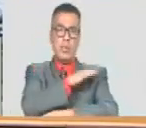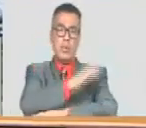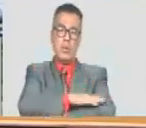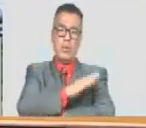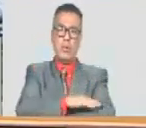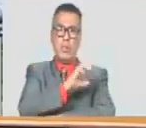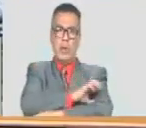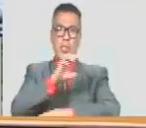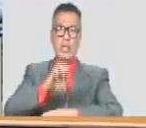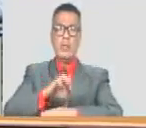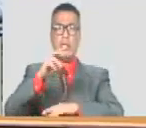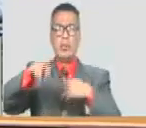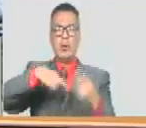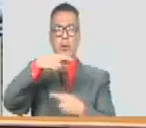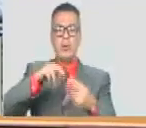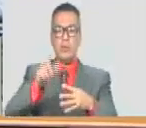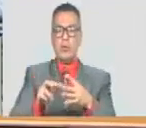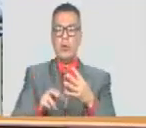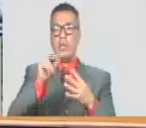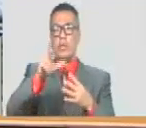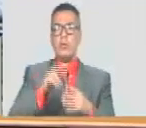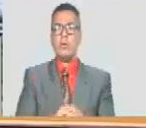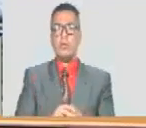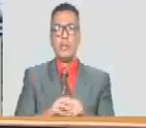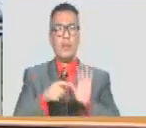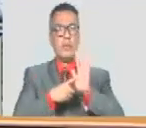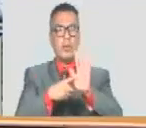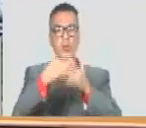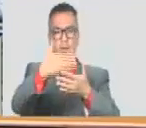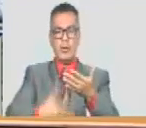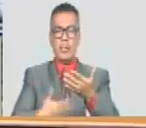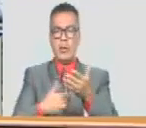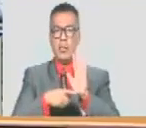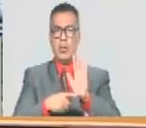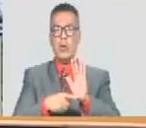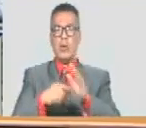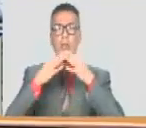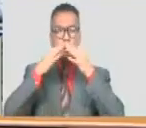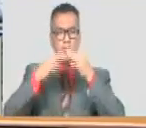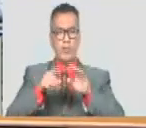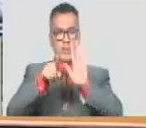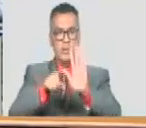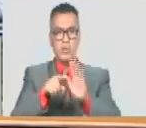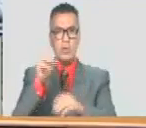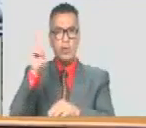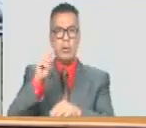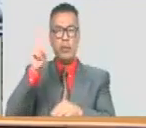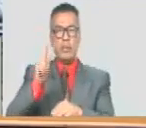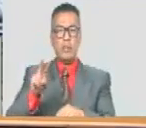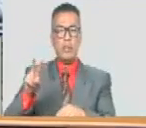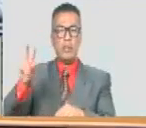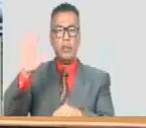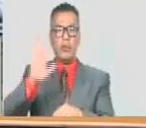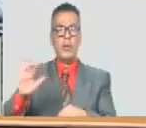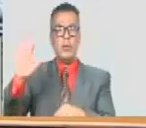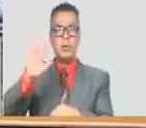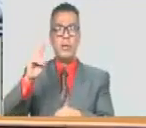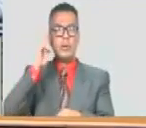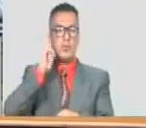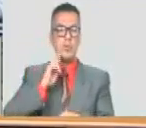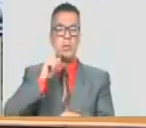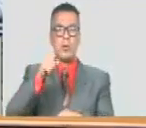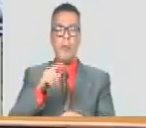ética revolucionaria. Tercero, publicar el presente acuerdo en la Gaceta Oficial de la República Bolivariana de Venezuela